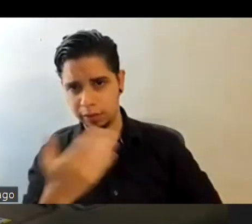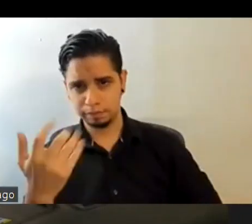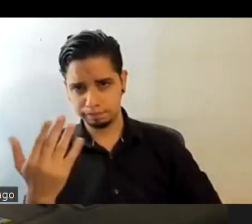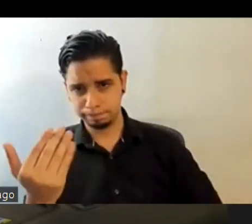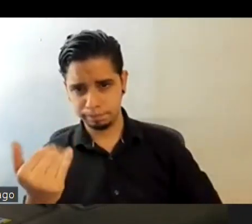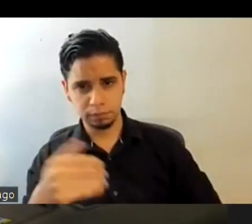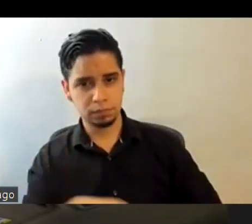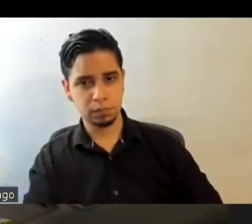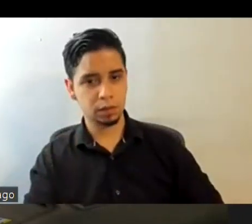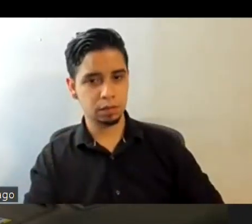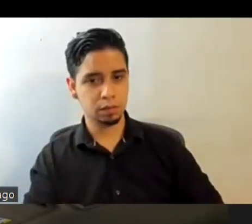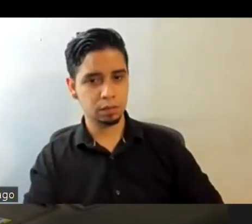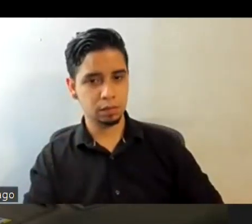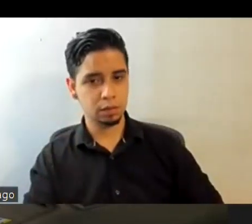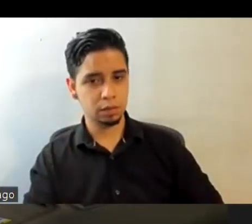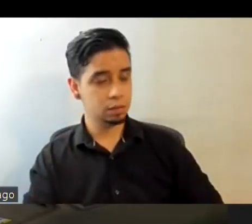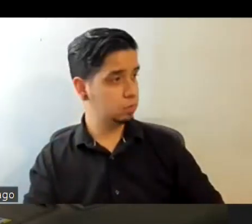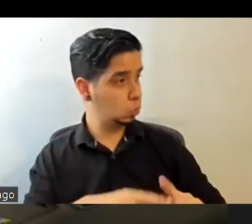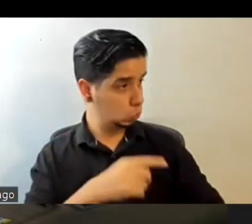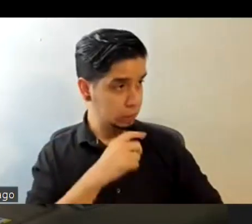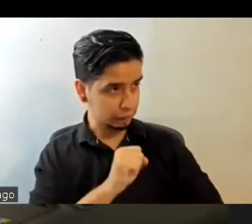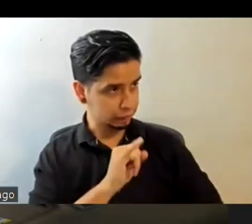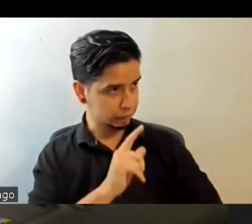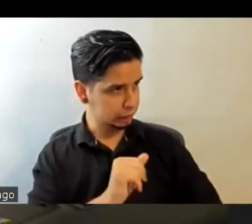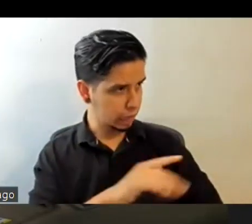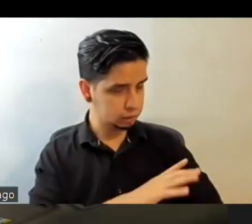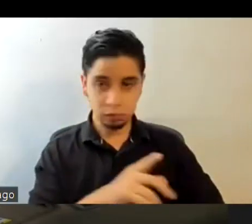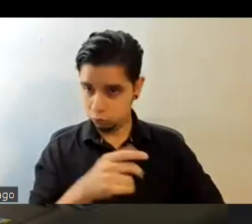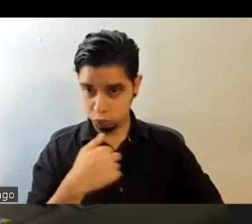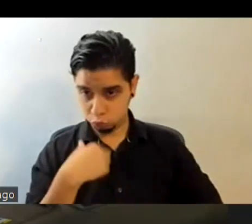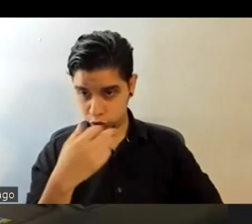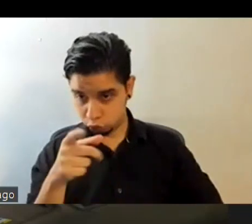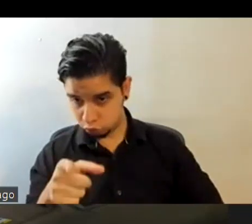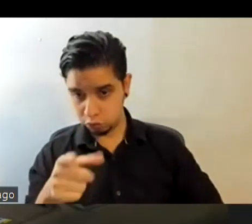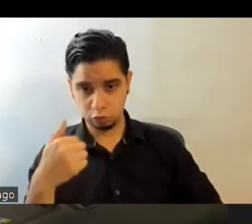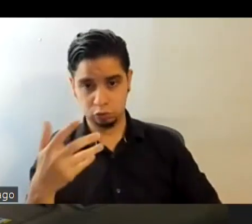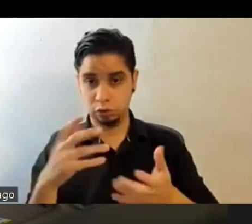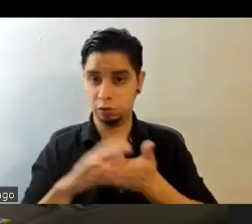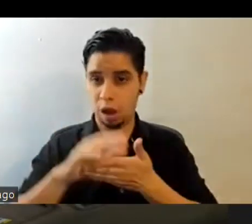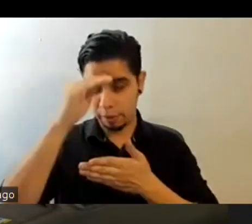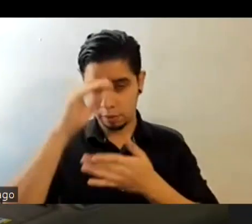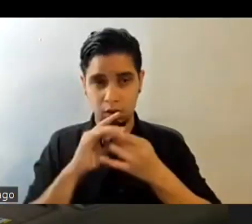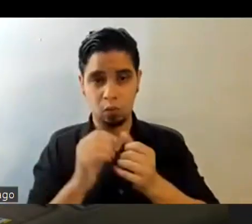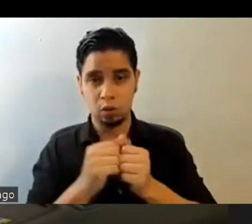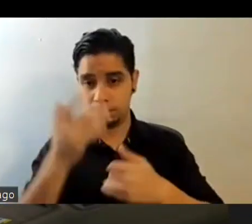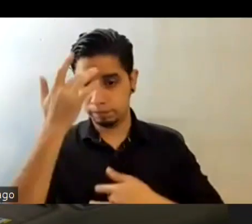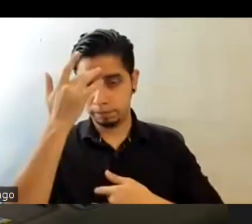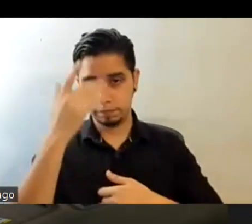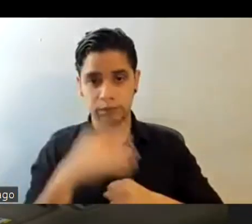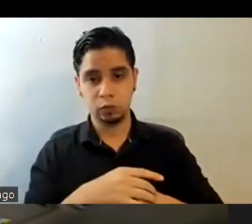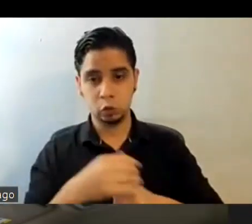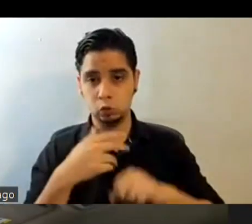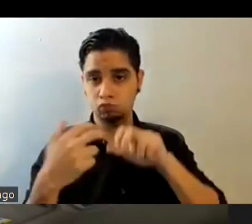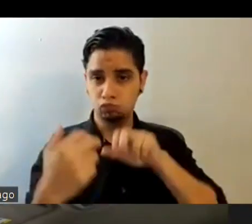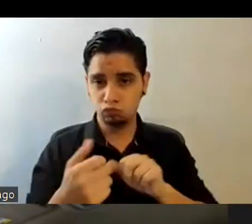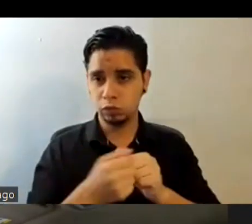pero ¿cómo tú vas a decir que quiero un paciente de SIDA? Hay muchos pacientes por ahí. No, yo quiero ese paciente porque yo quiero aprender de la enfermedad. Y fui y hablé con él